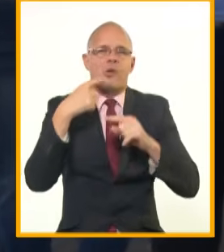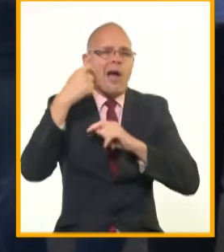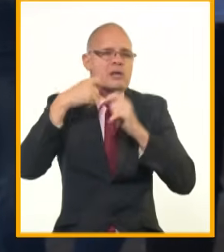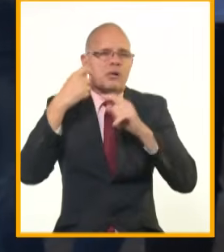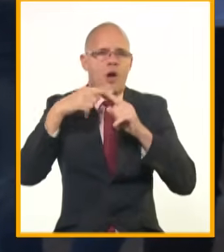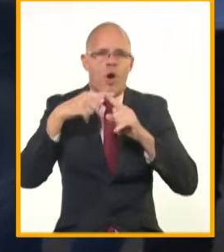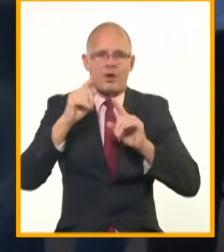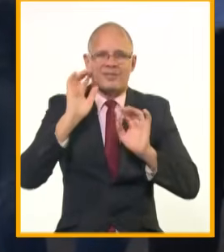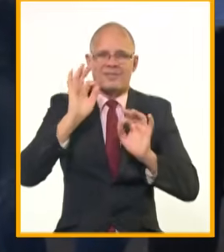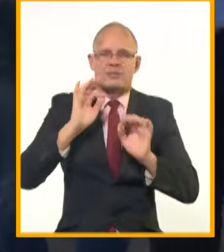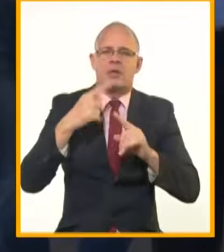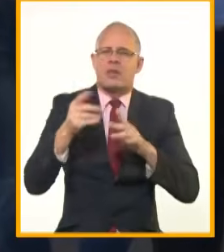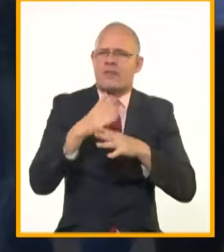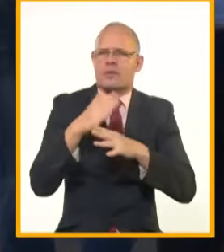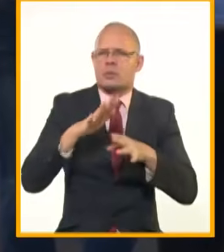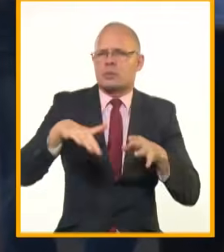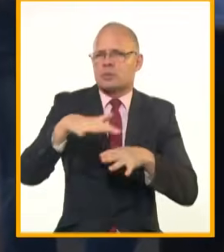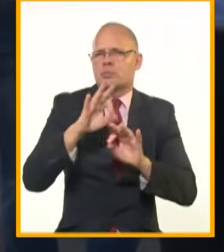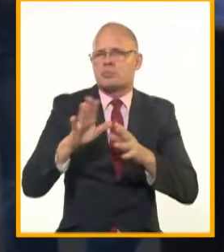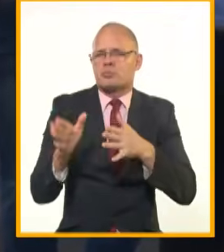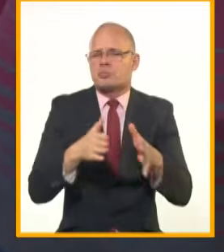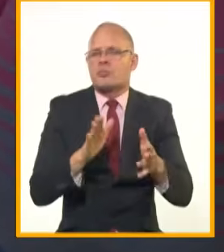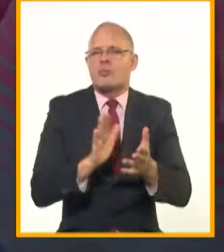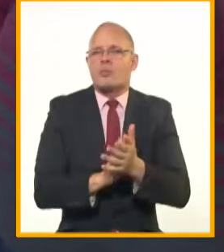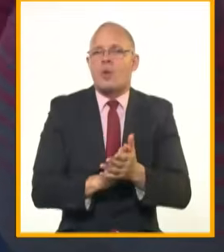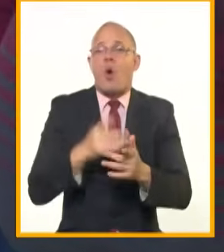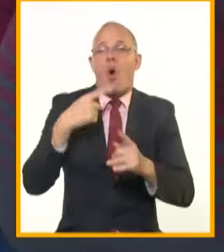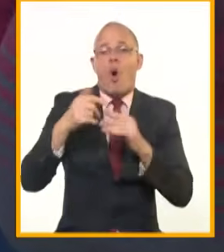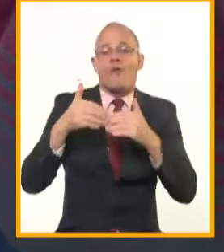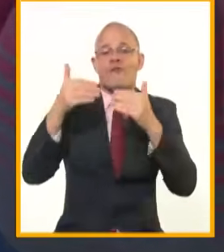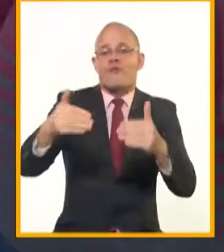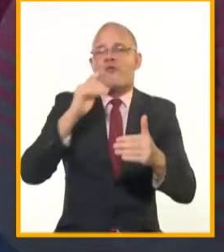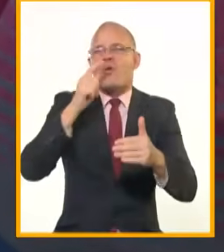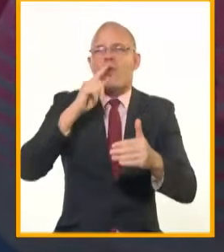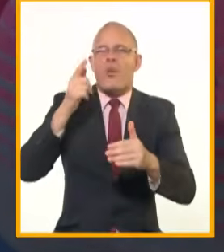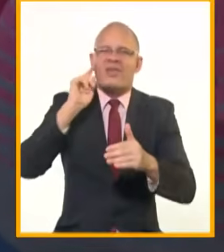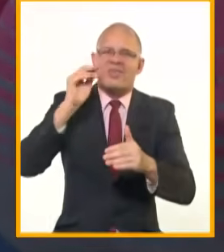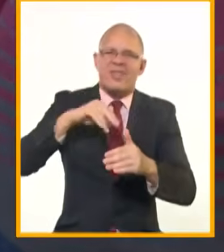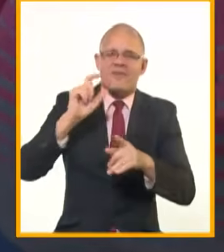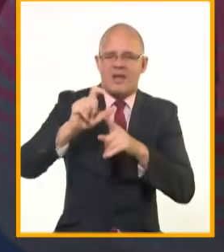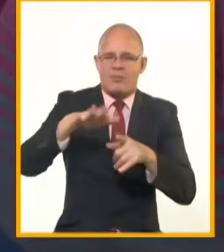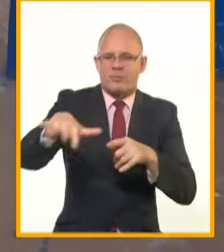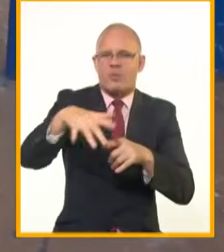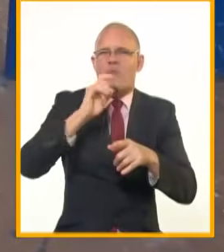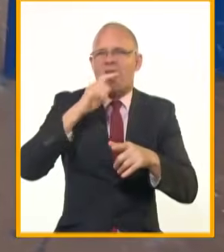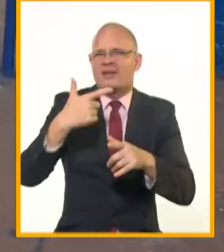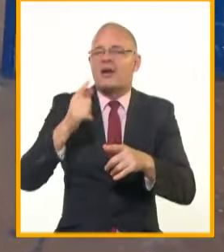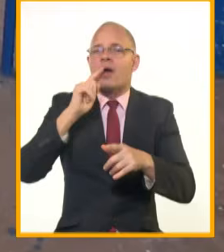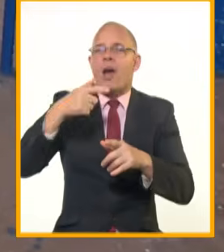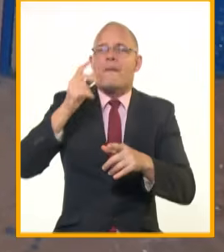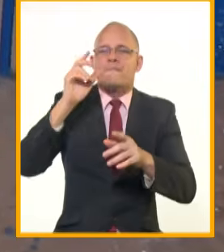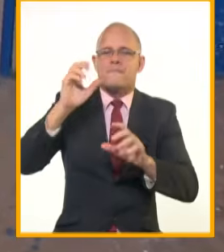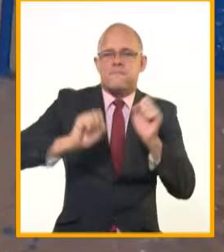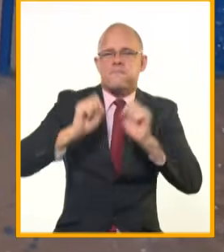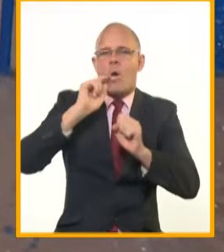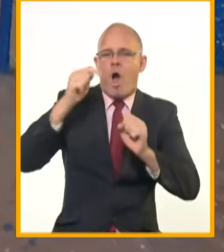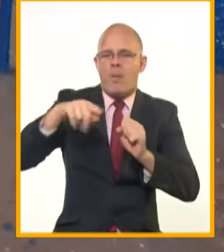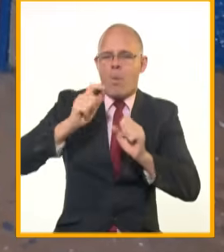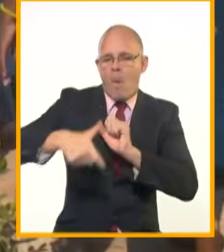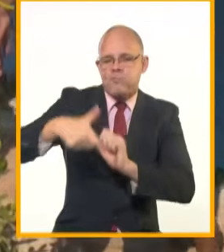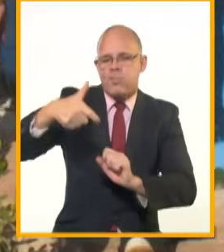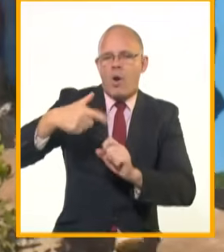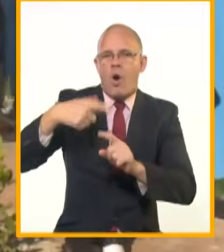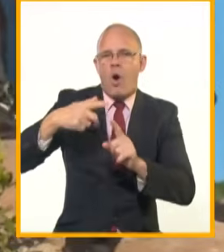El recorrido comprendió además el campo de pozos de la UEB San José, que fue objeto de la rehabilitación eléctrica y de su infraestructura